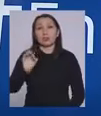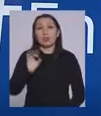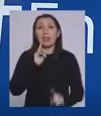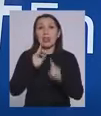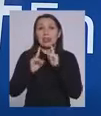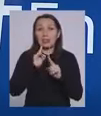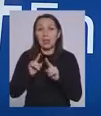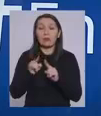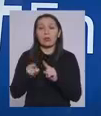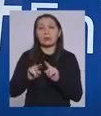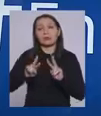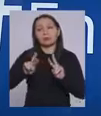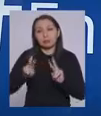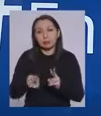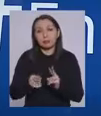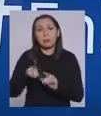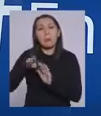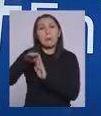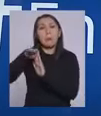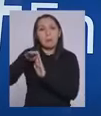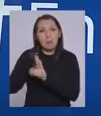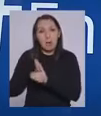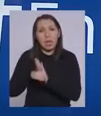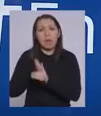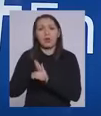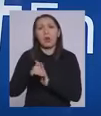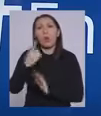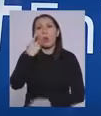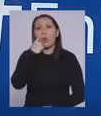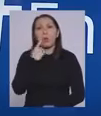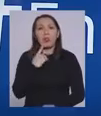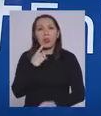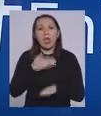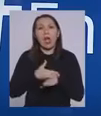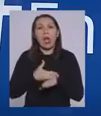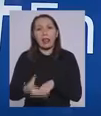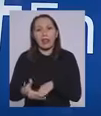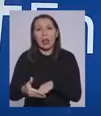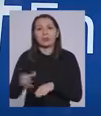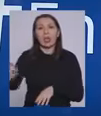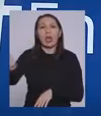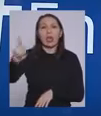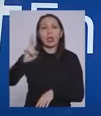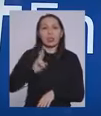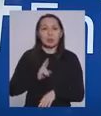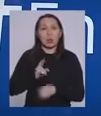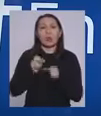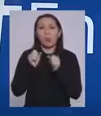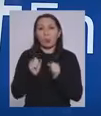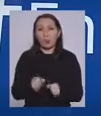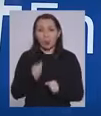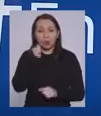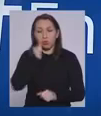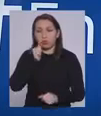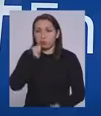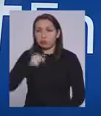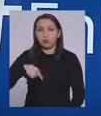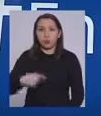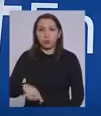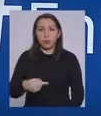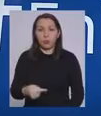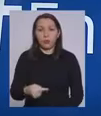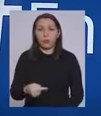que representan menos de un día de atraso en cuanto a nuestra capacidad diaria